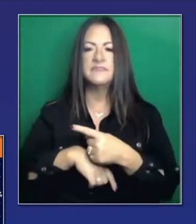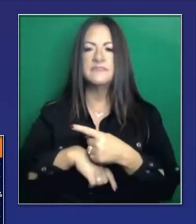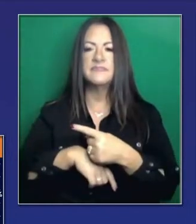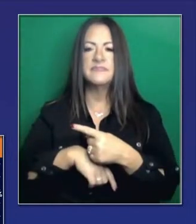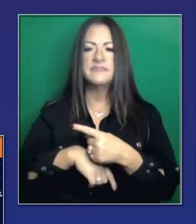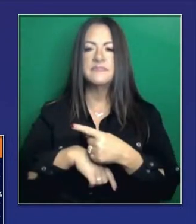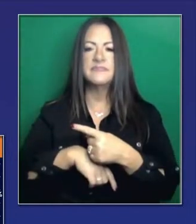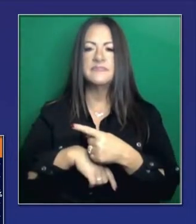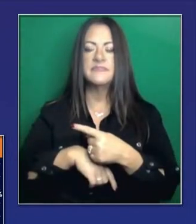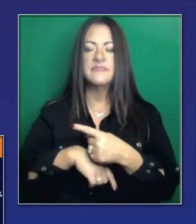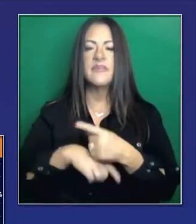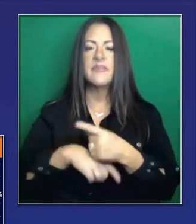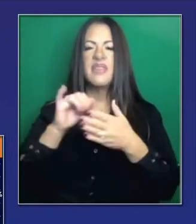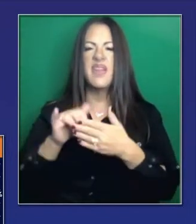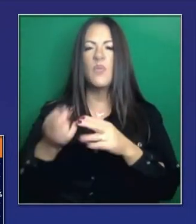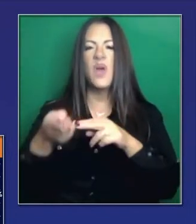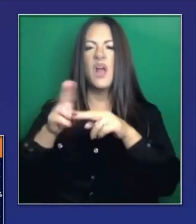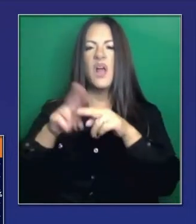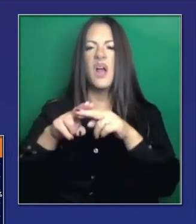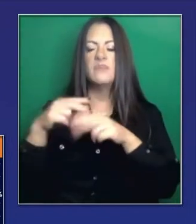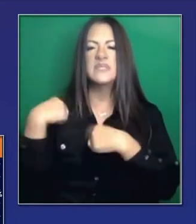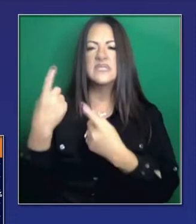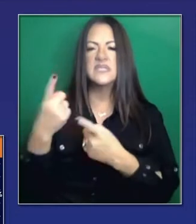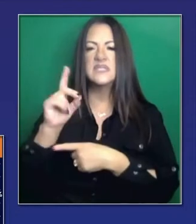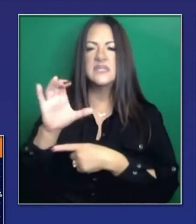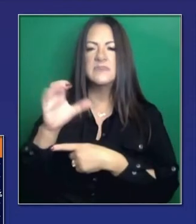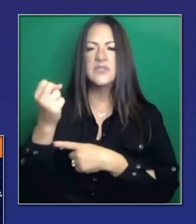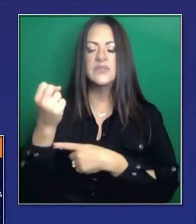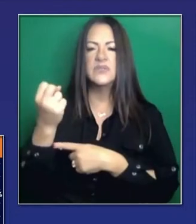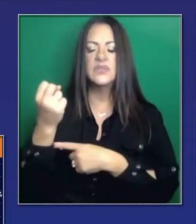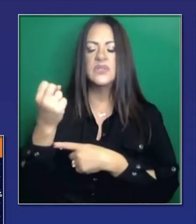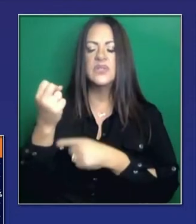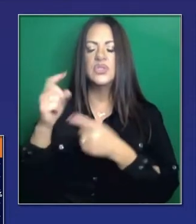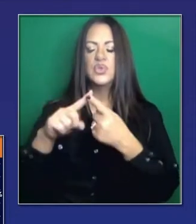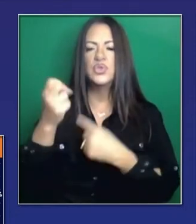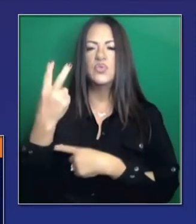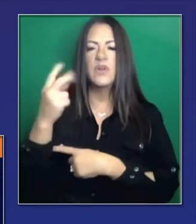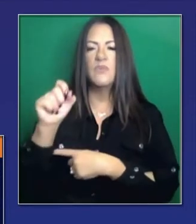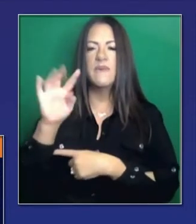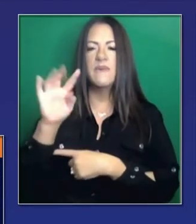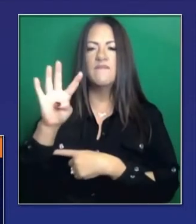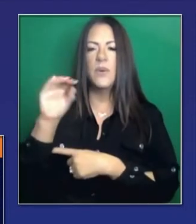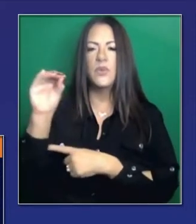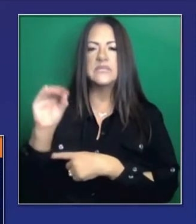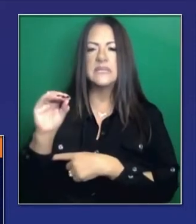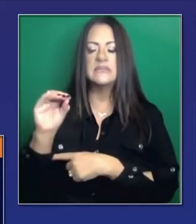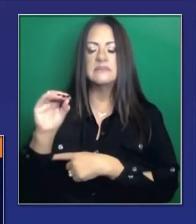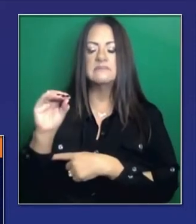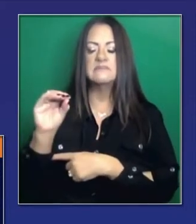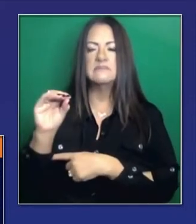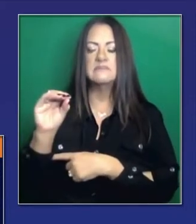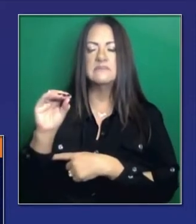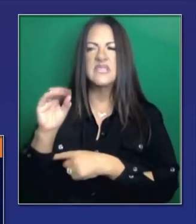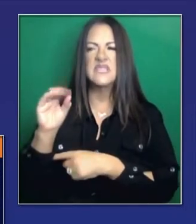semanas, el 21 de diciembre, a 12,4 en este último periodo de reportar.